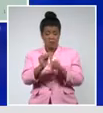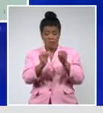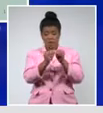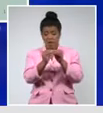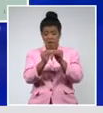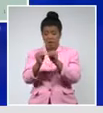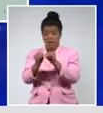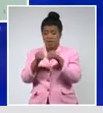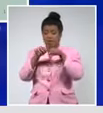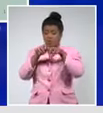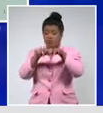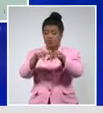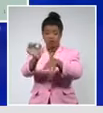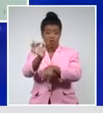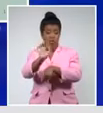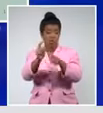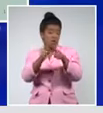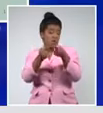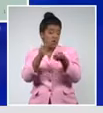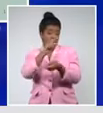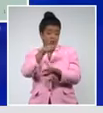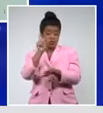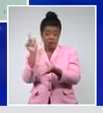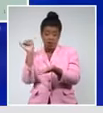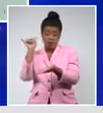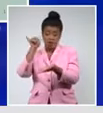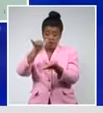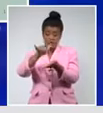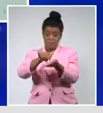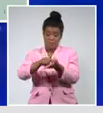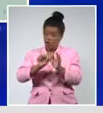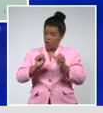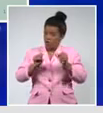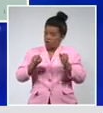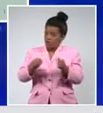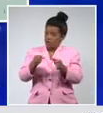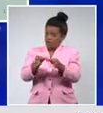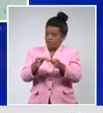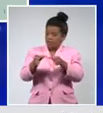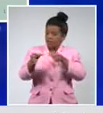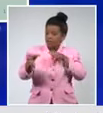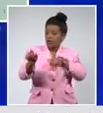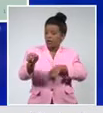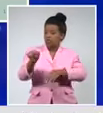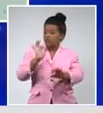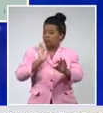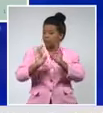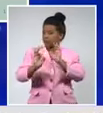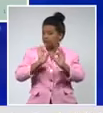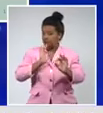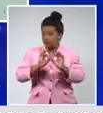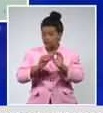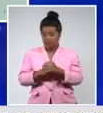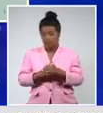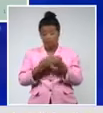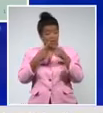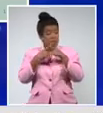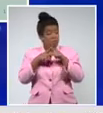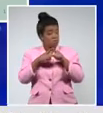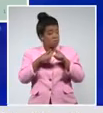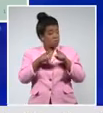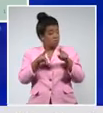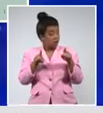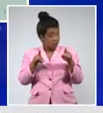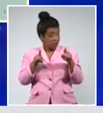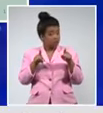porque desde que llegan desde el aeropuerto pues van para un centro de aislamiento. Pero de todas formas se